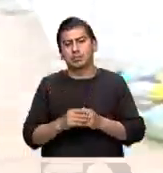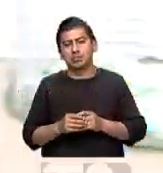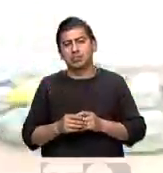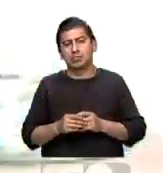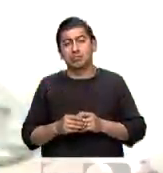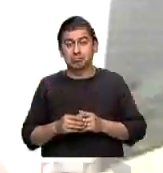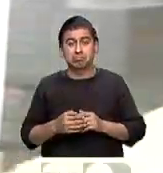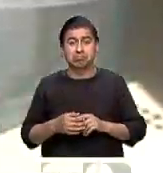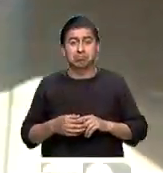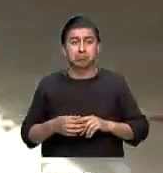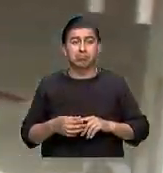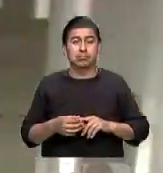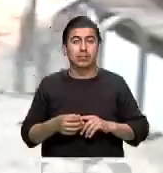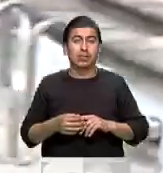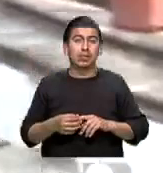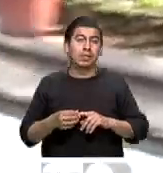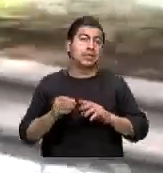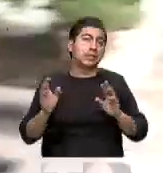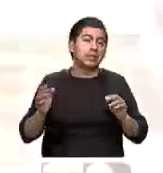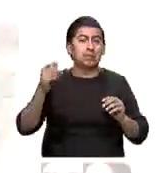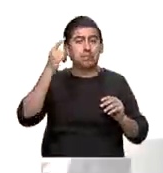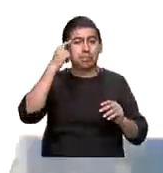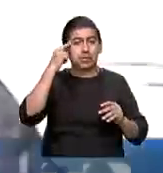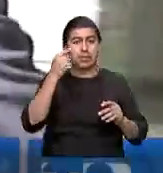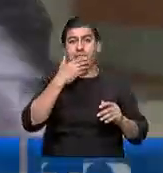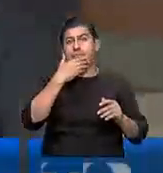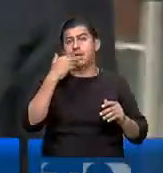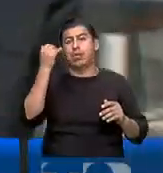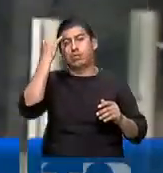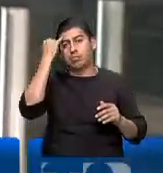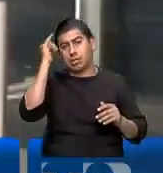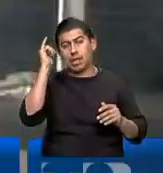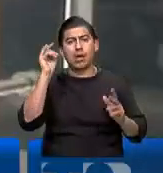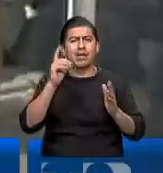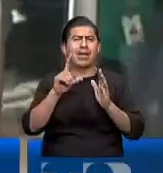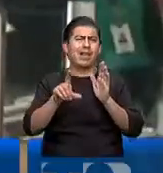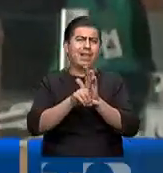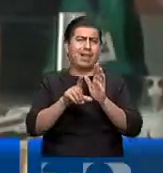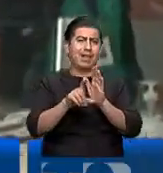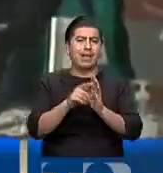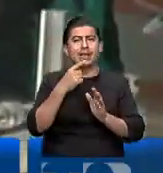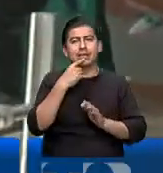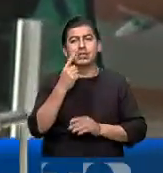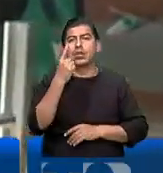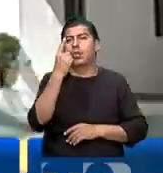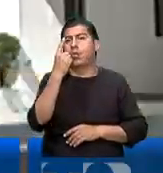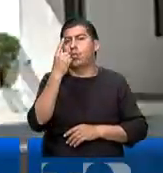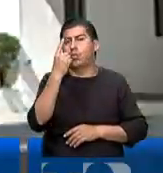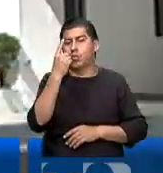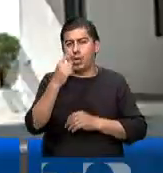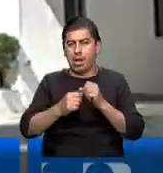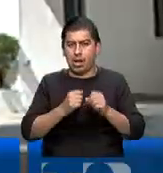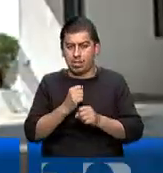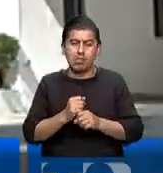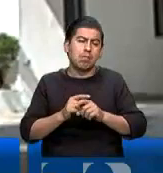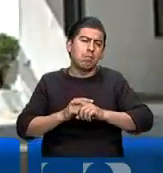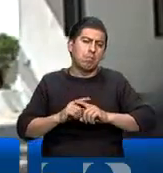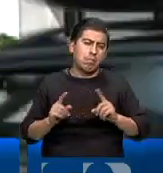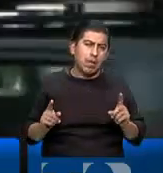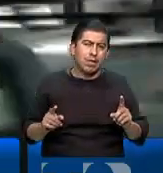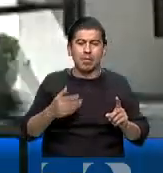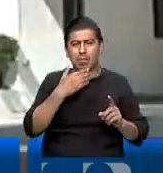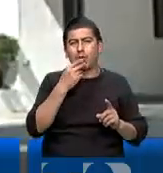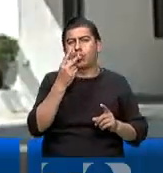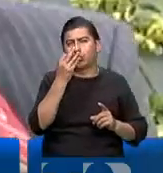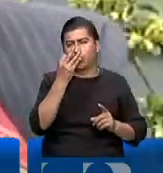conseguir ese incremento plantean un mecanismo creativo que aunque la ley establece uno solo al año plantean hacerlo en